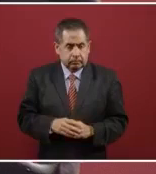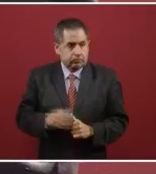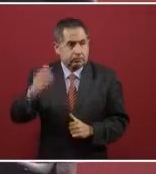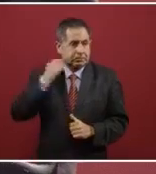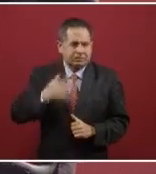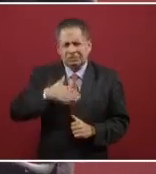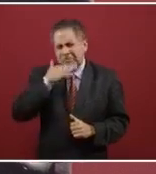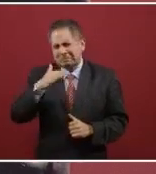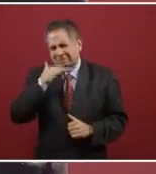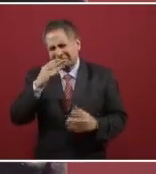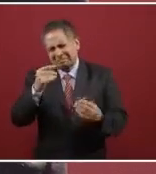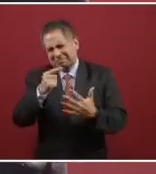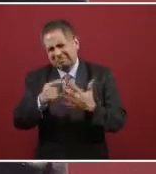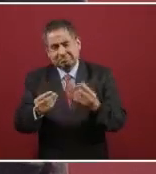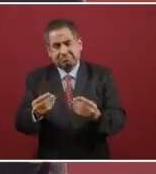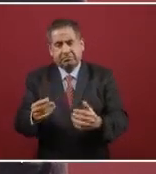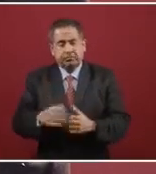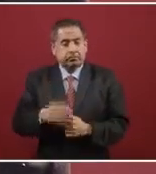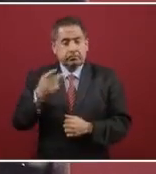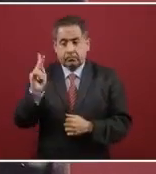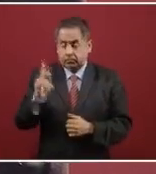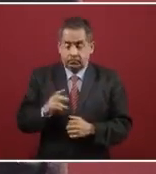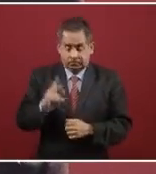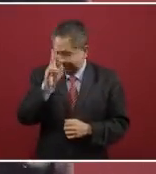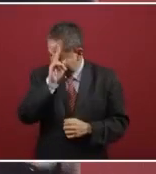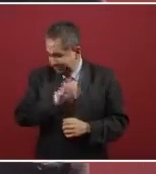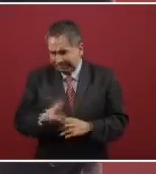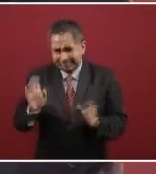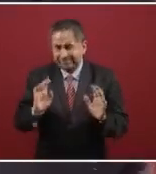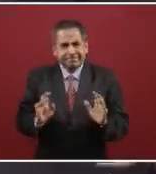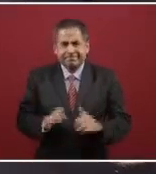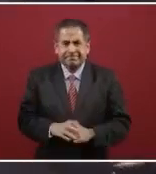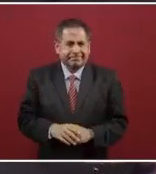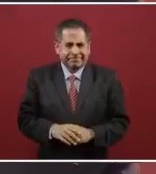había corrupción en todos lados, ¿no? Pero de manera